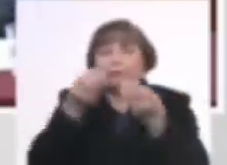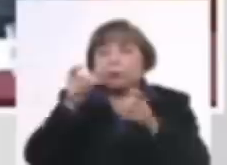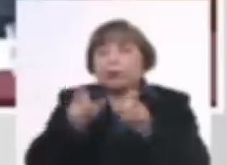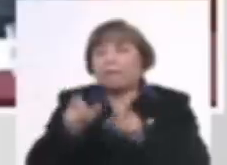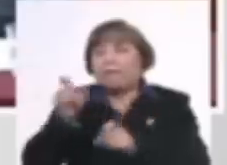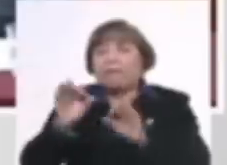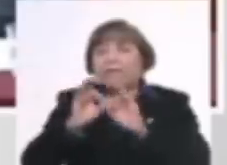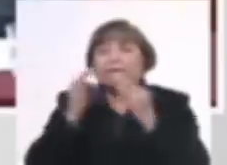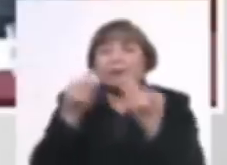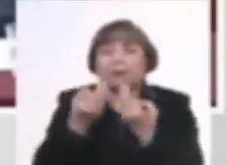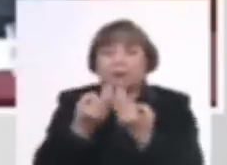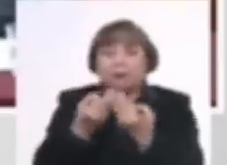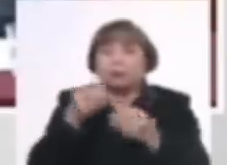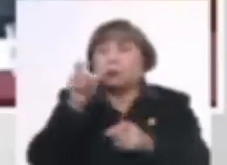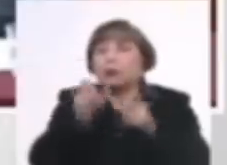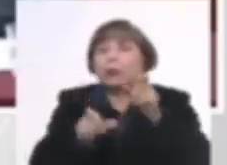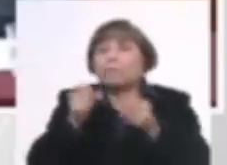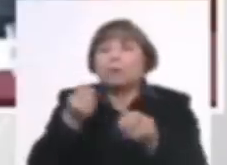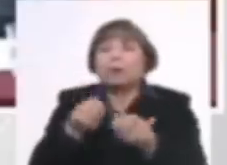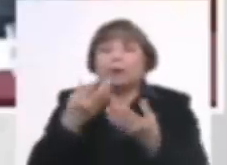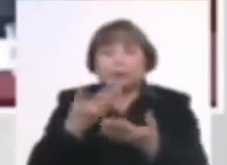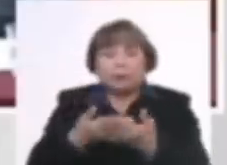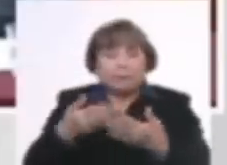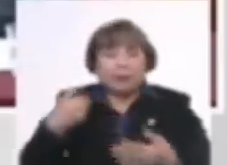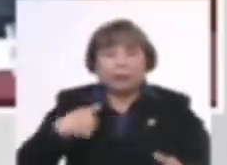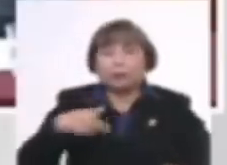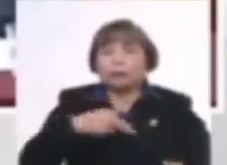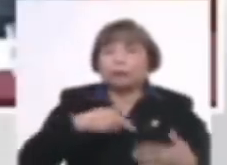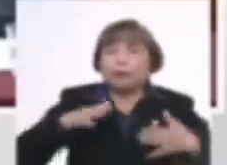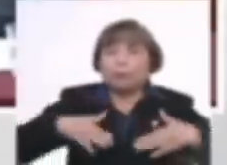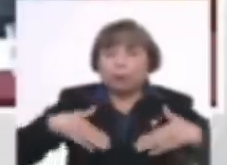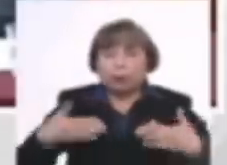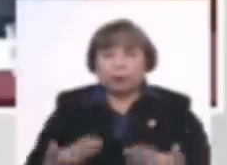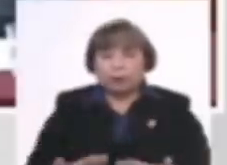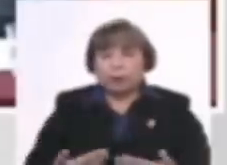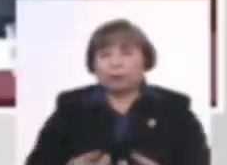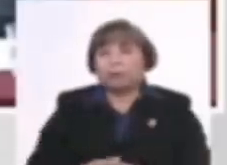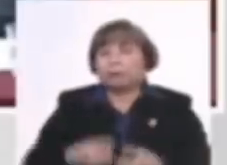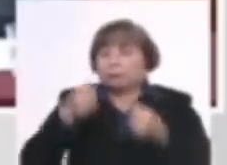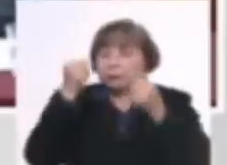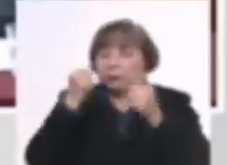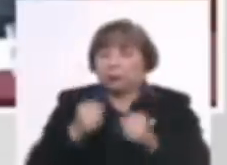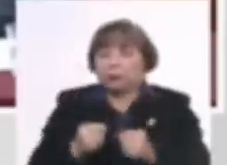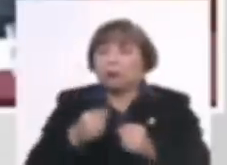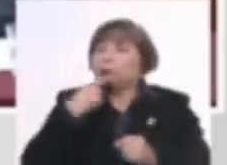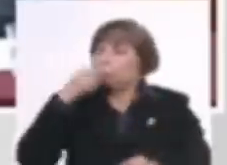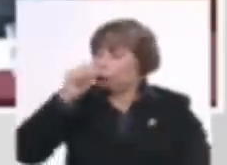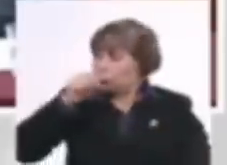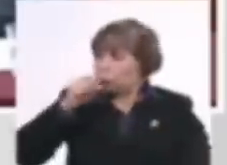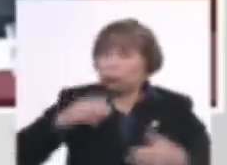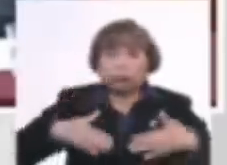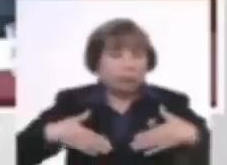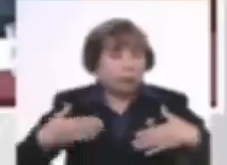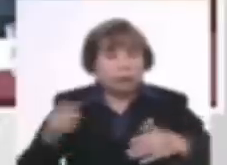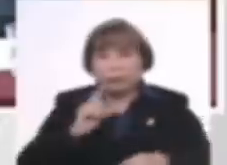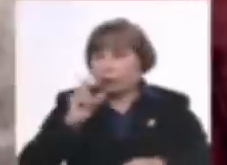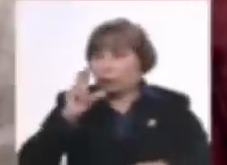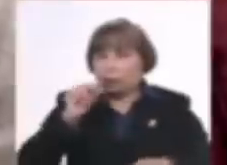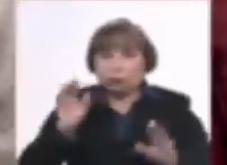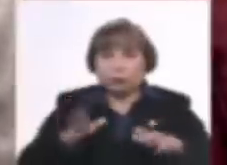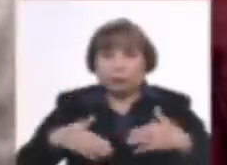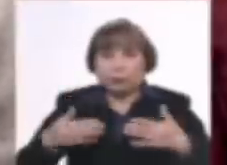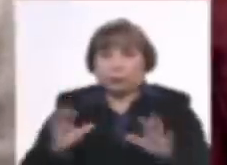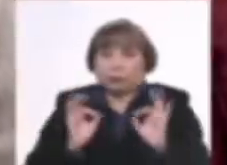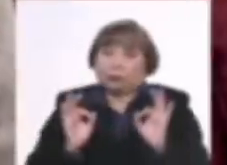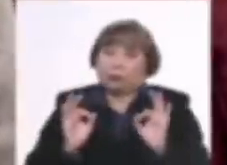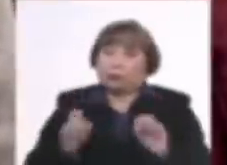de familias, el número de población, para nosotros poder esto establecer y decir si se puede hacer o no se puede